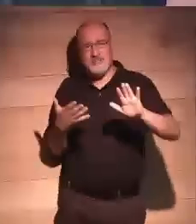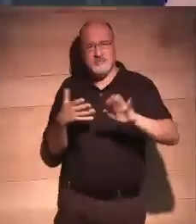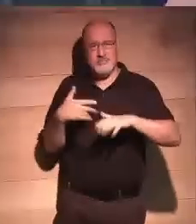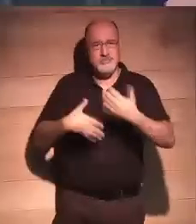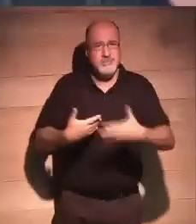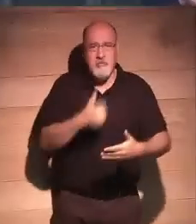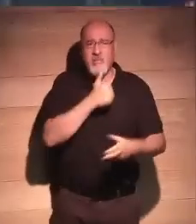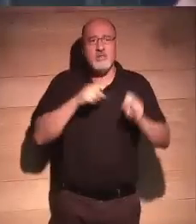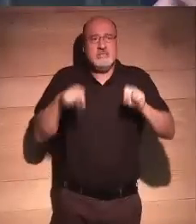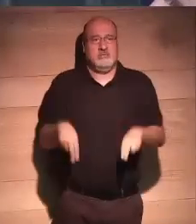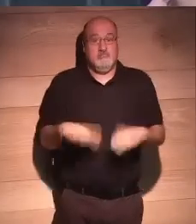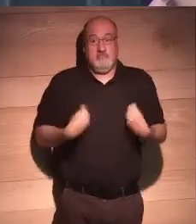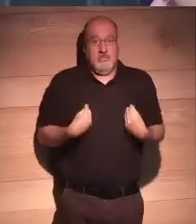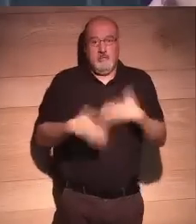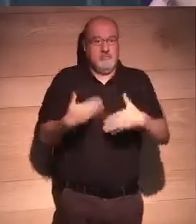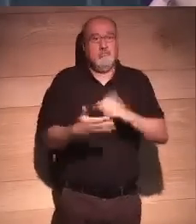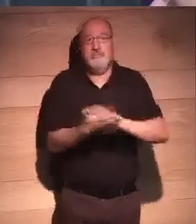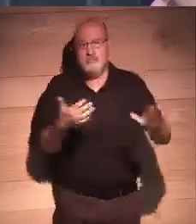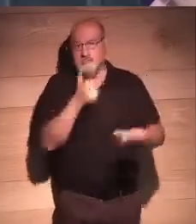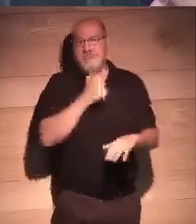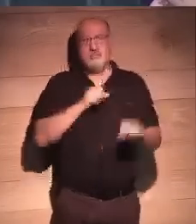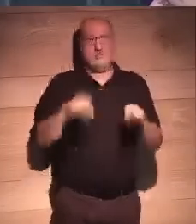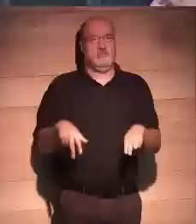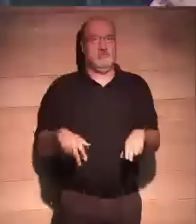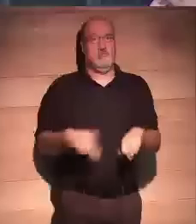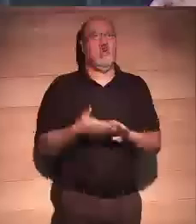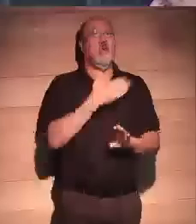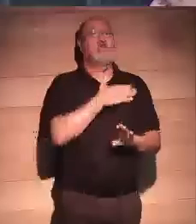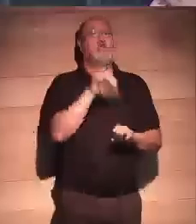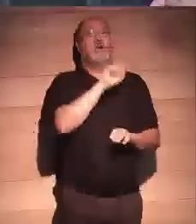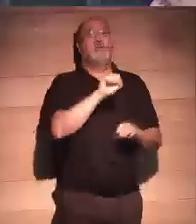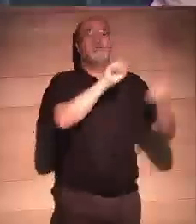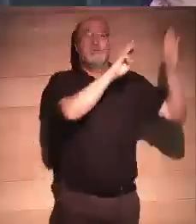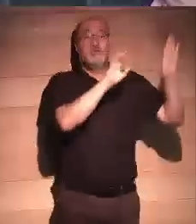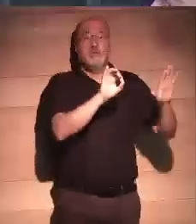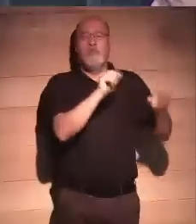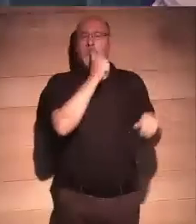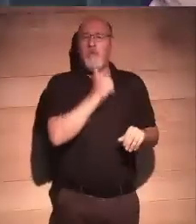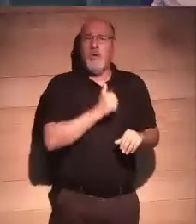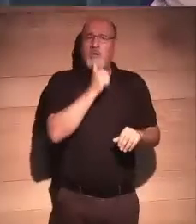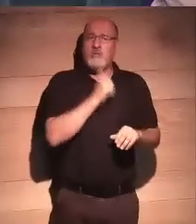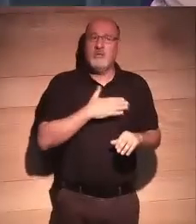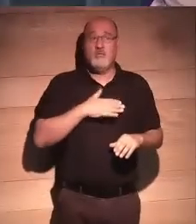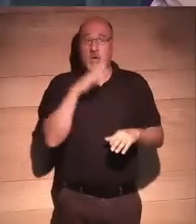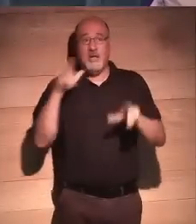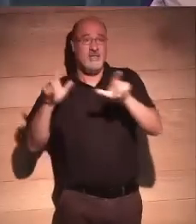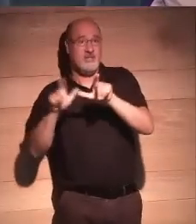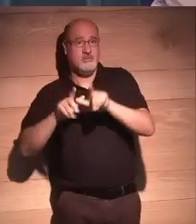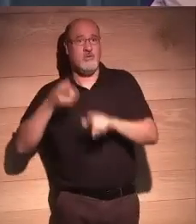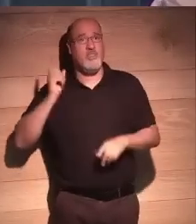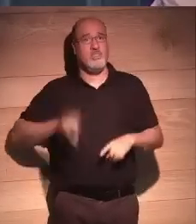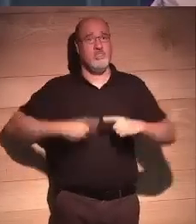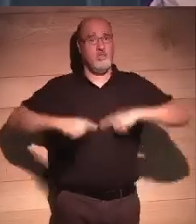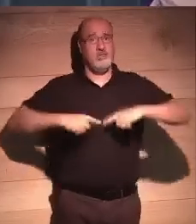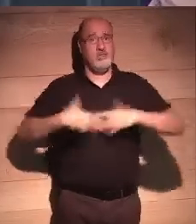en televisión y en la vida que no nos da tiempo a pararnos a pensar, y en televisión muchas veces los directivos van tan rápido que no dan tiempo a